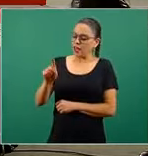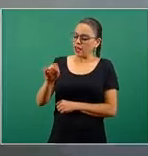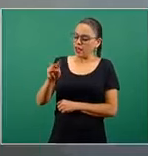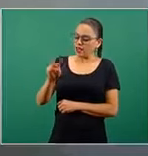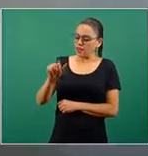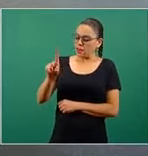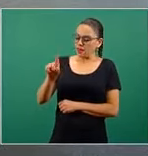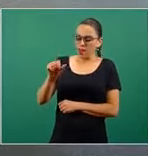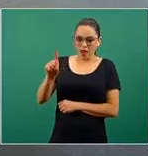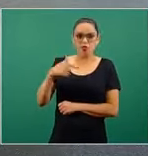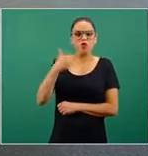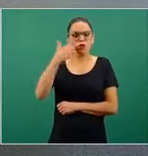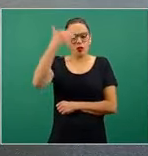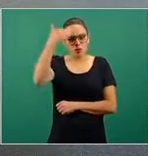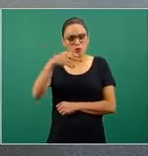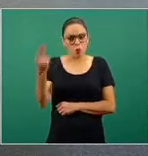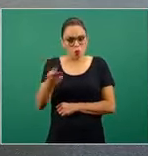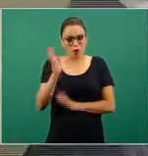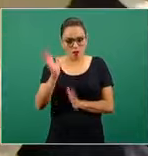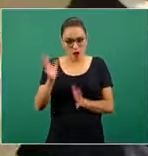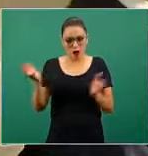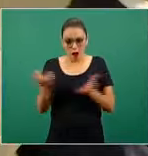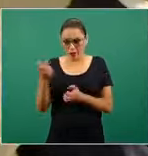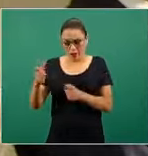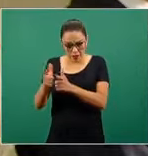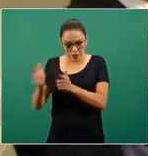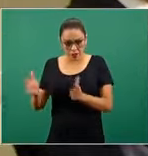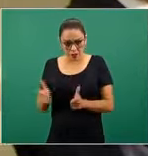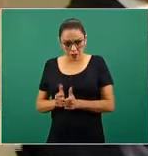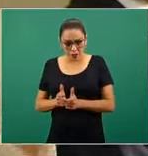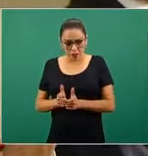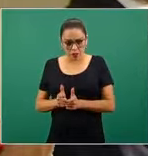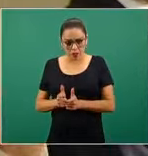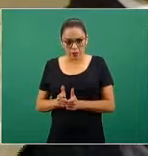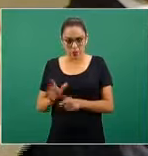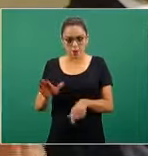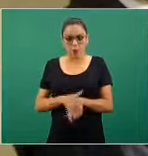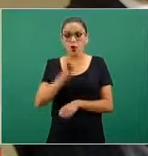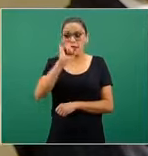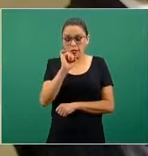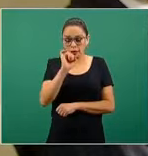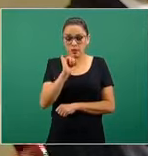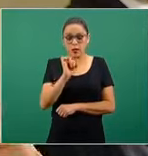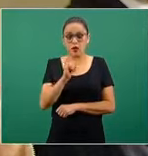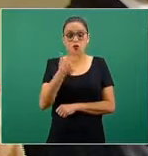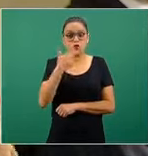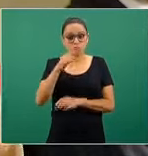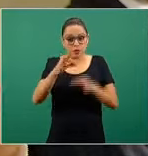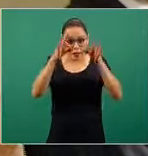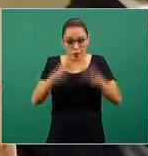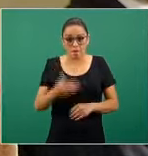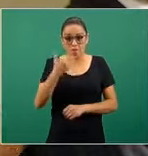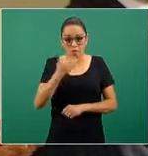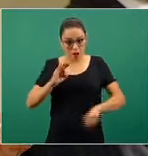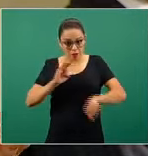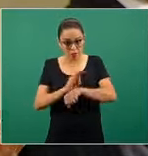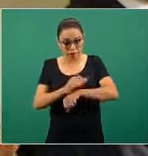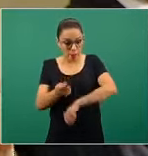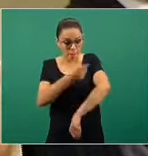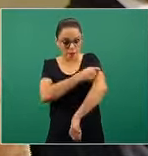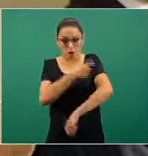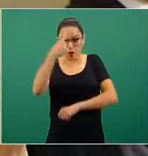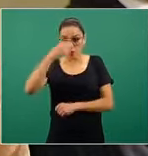mayores si está funcionando la vacuna como en protección. Se lo digo también porque ya viene la Semana